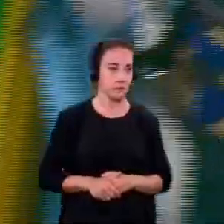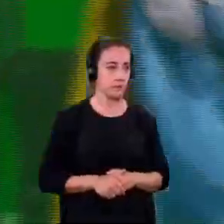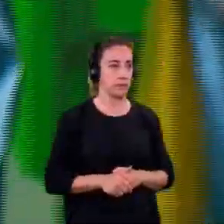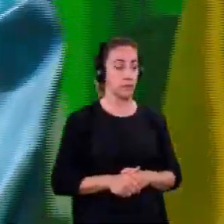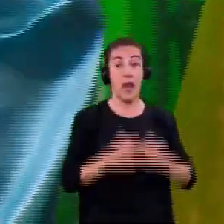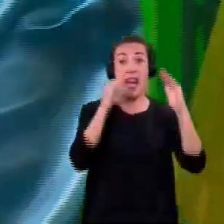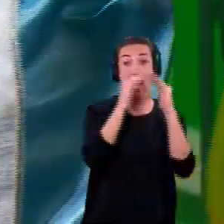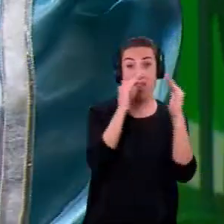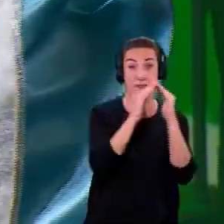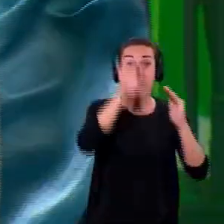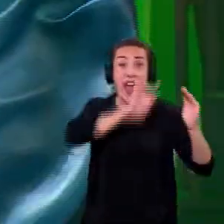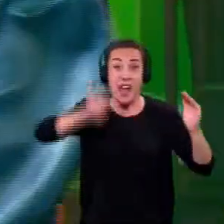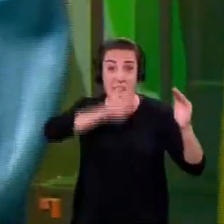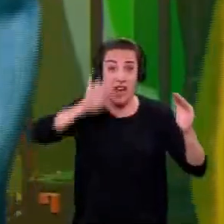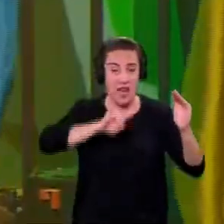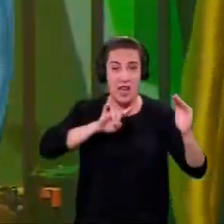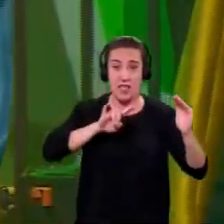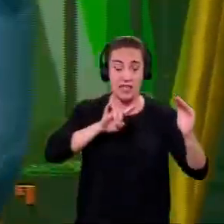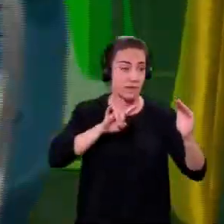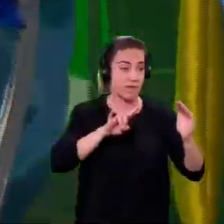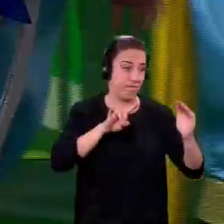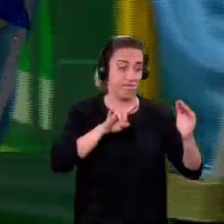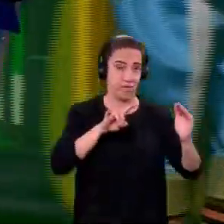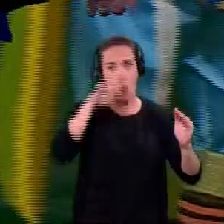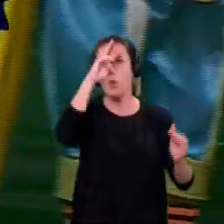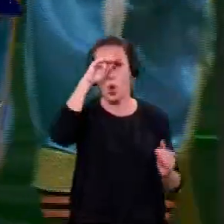realidad. La vivienda en Canarias es asunto de una gran